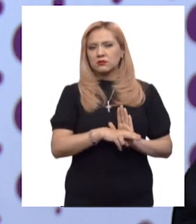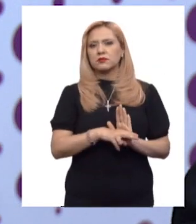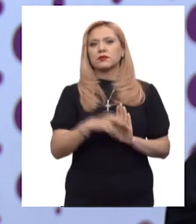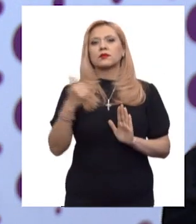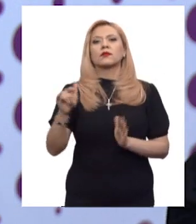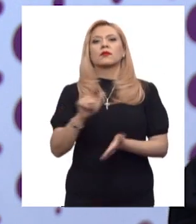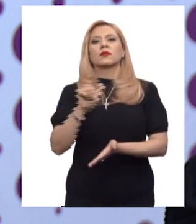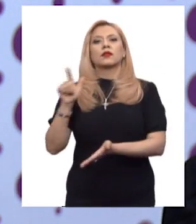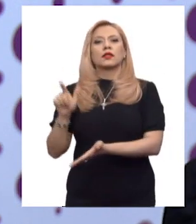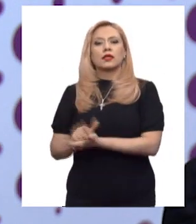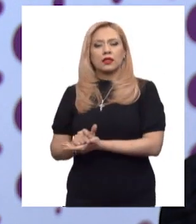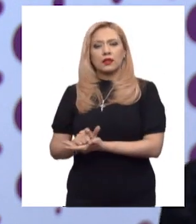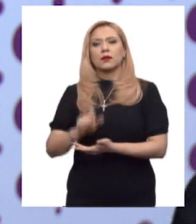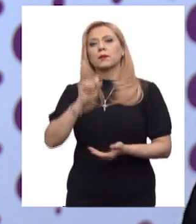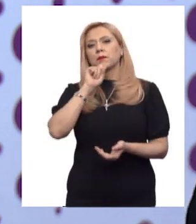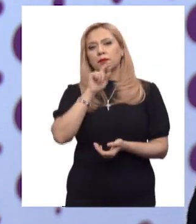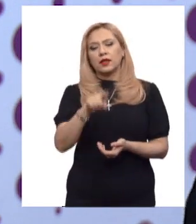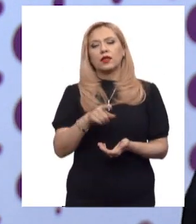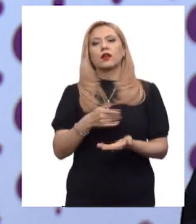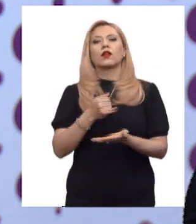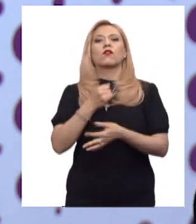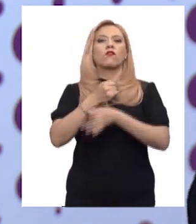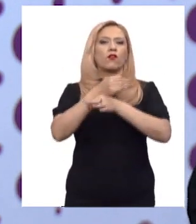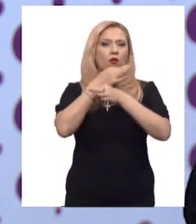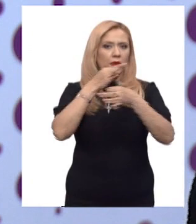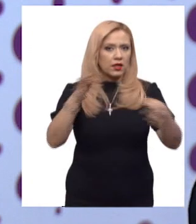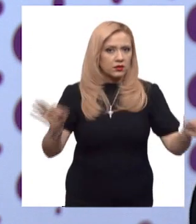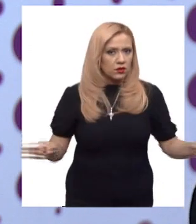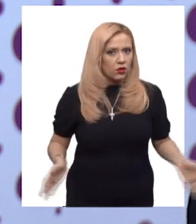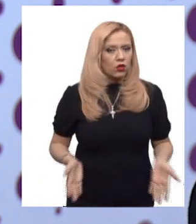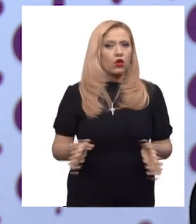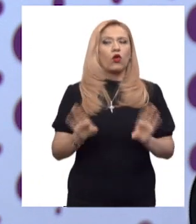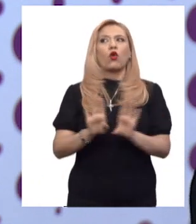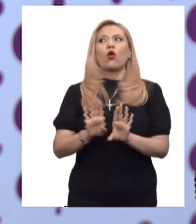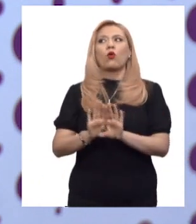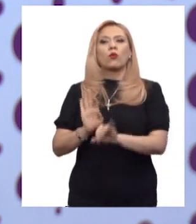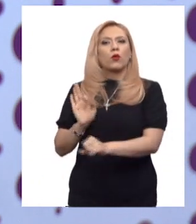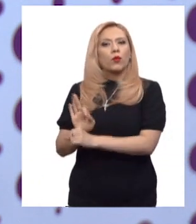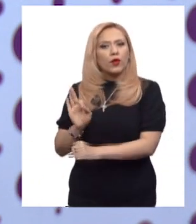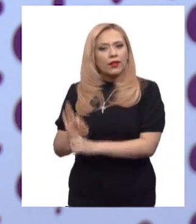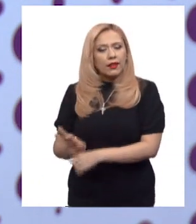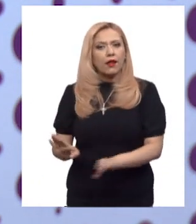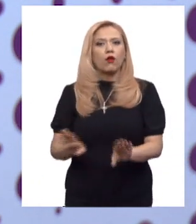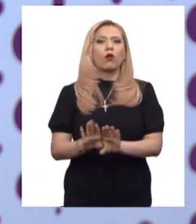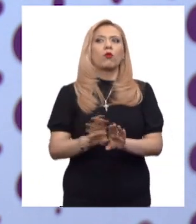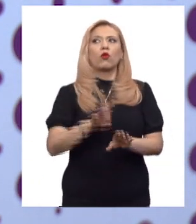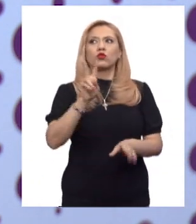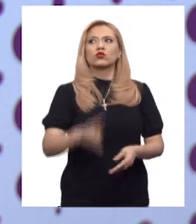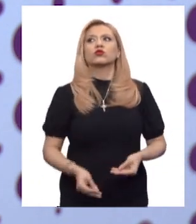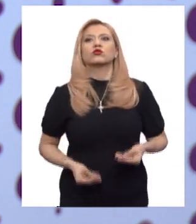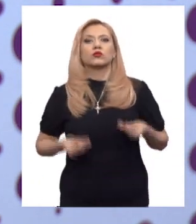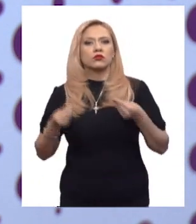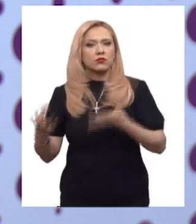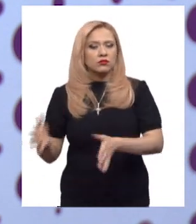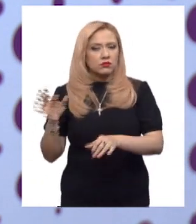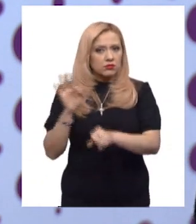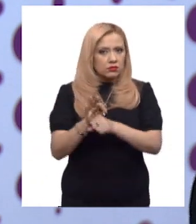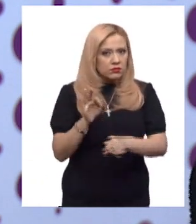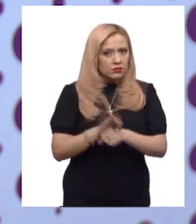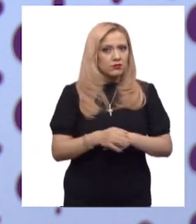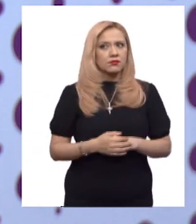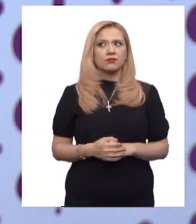la ley también de acceso a la información, ¿no? Y de qué manera se van a proteger, cómo se va a garantizar esta protección de